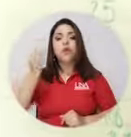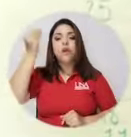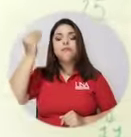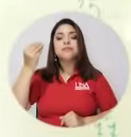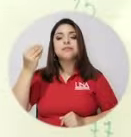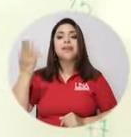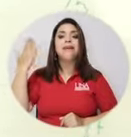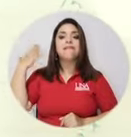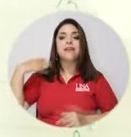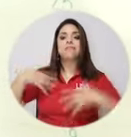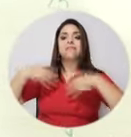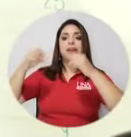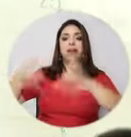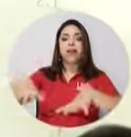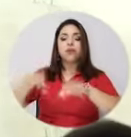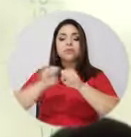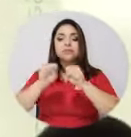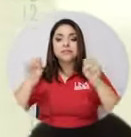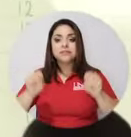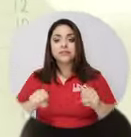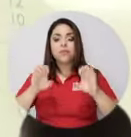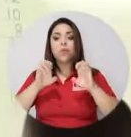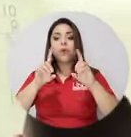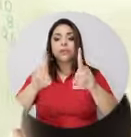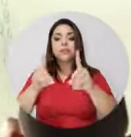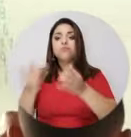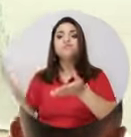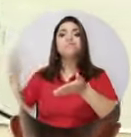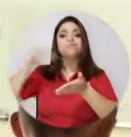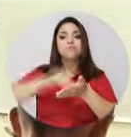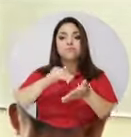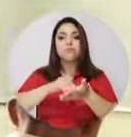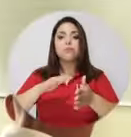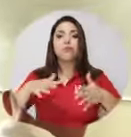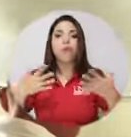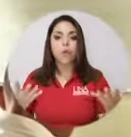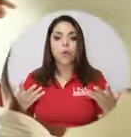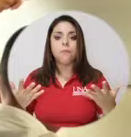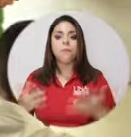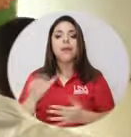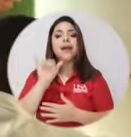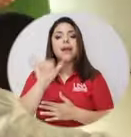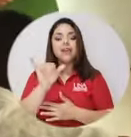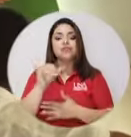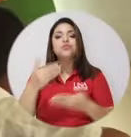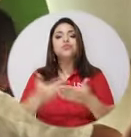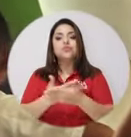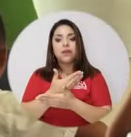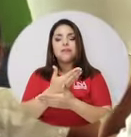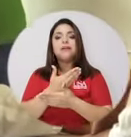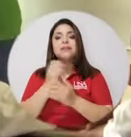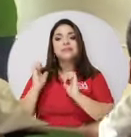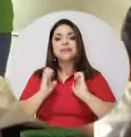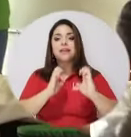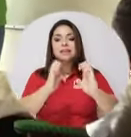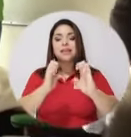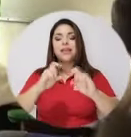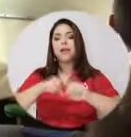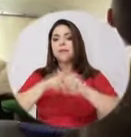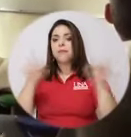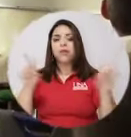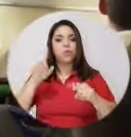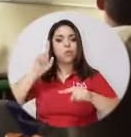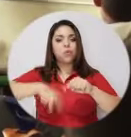a tratar de que esos niños, niñas y adolescentes que han dejado el sistema educativo regresen cuando pase la pandemia. Eso va a requerir toda una